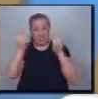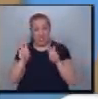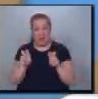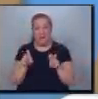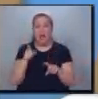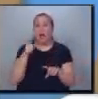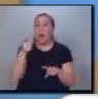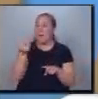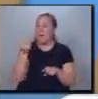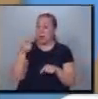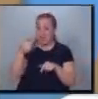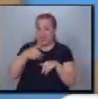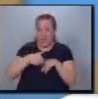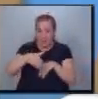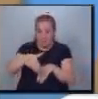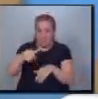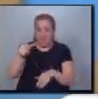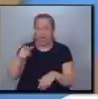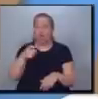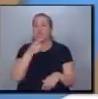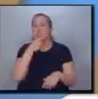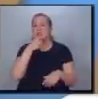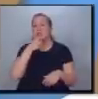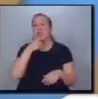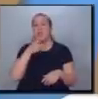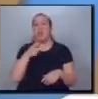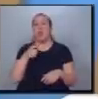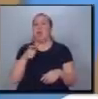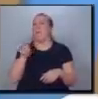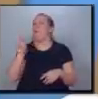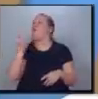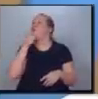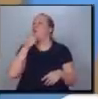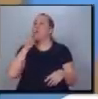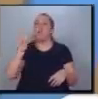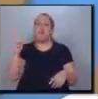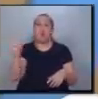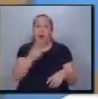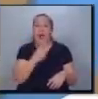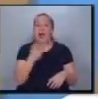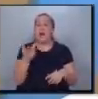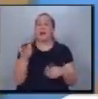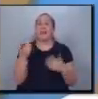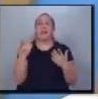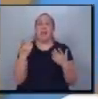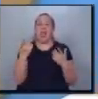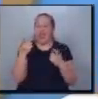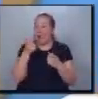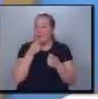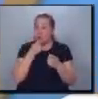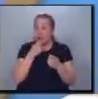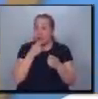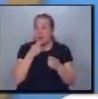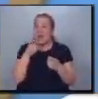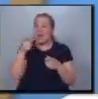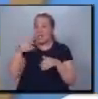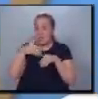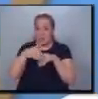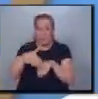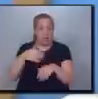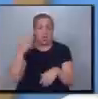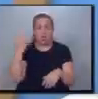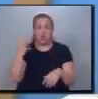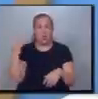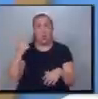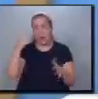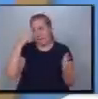ese micro, si otro hubiese sido el final, si hubiésemos tenido que lamentar víctimas fatales, ese micro seguramente no circularía